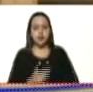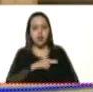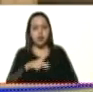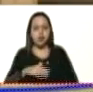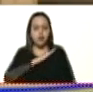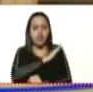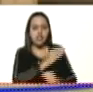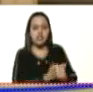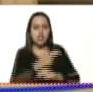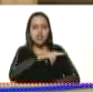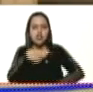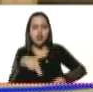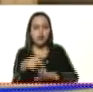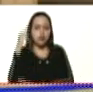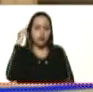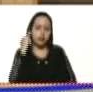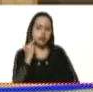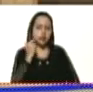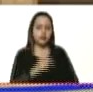Armada Nacional Bolivariana,